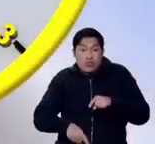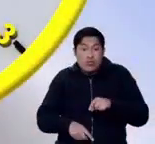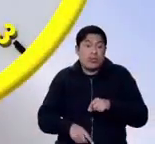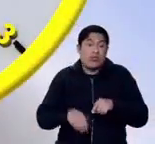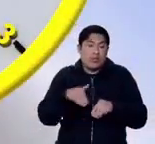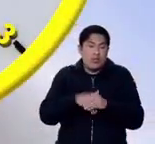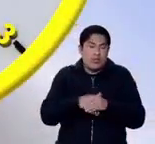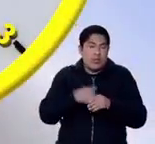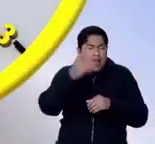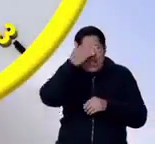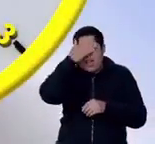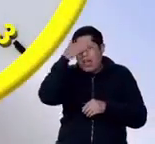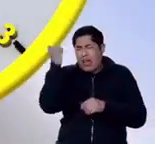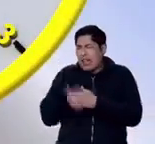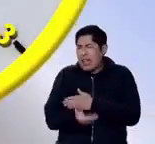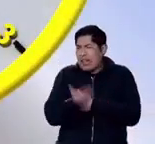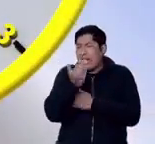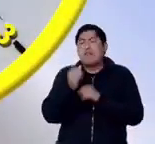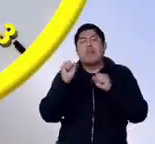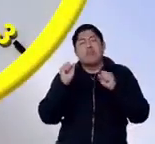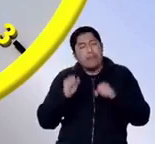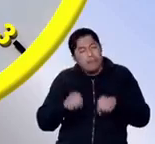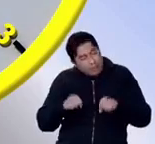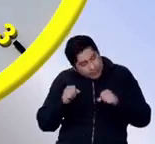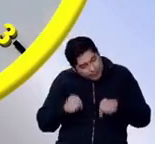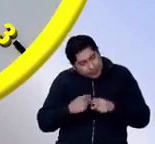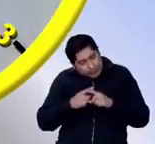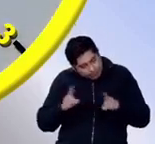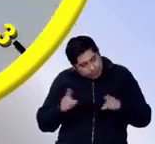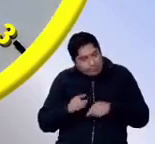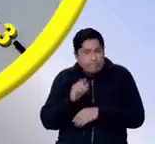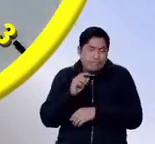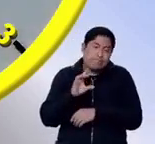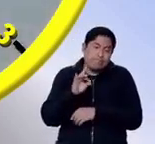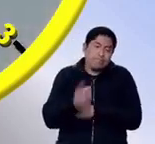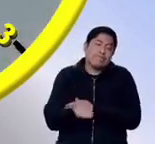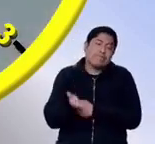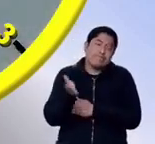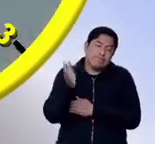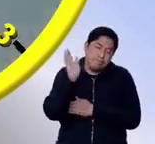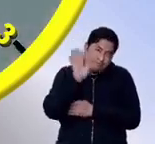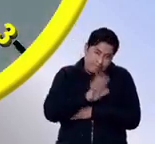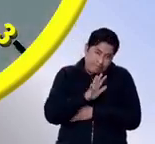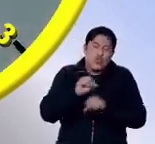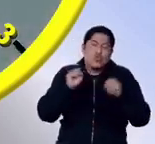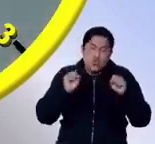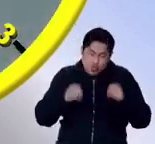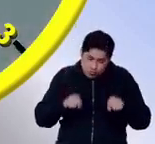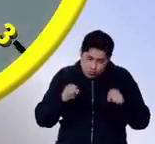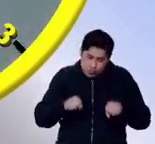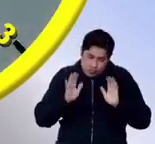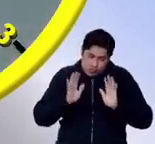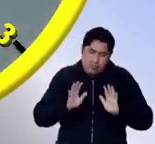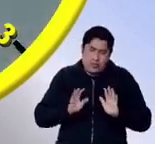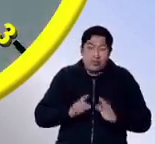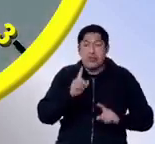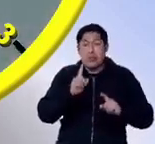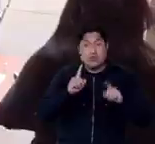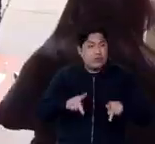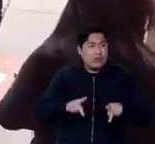algún elector no pudo votar en el horario que le corresponde, puede hacerlo en horario distinto entre las 8 de la mañana y las 5 de la